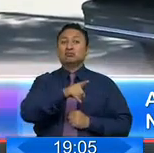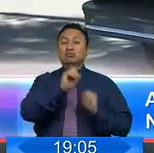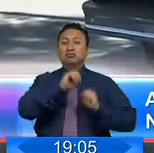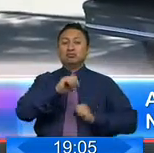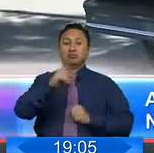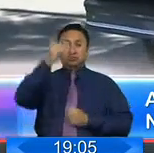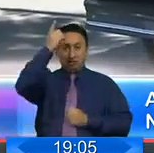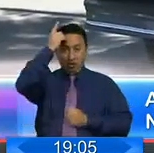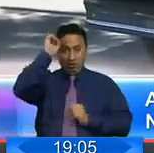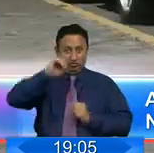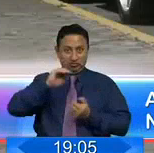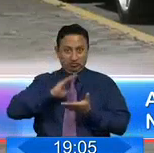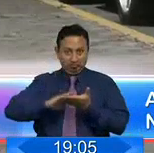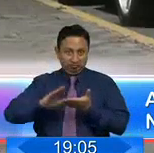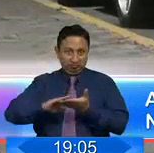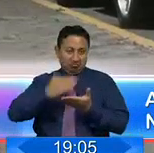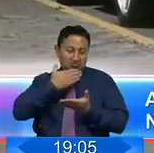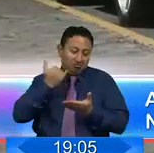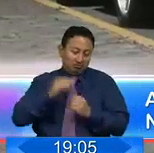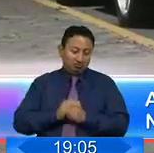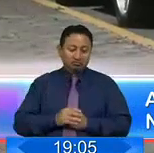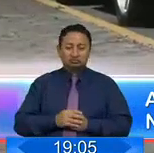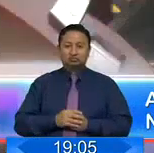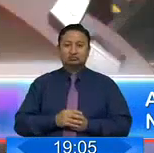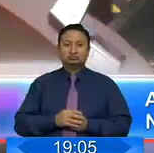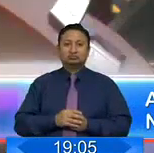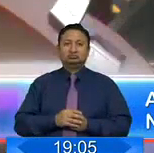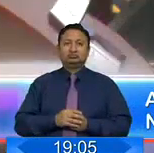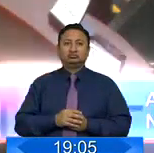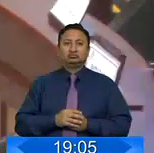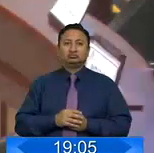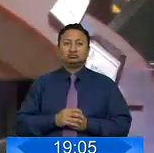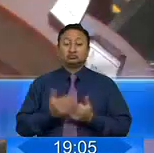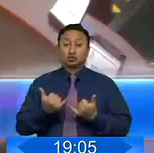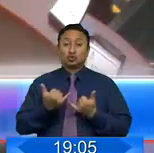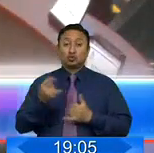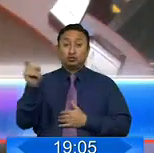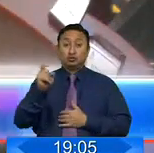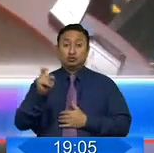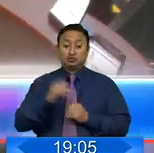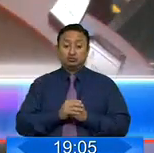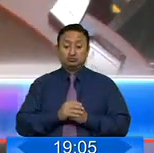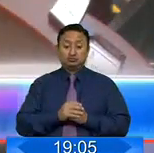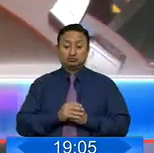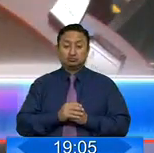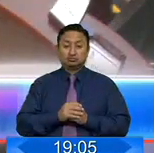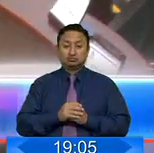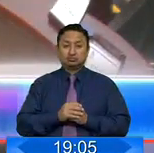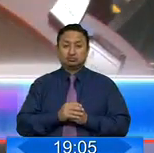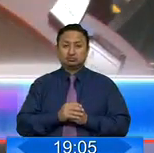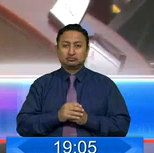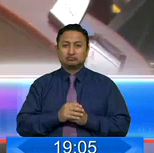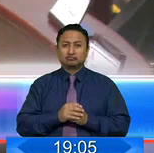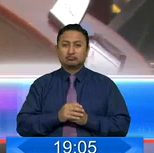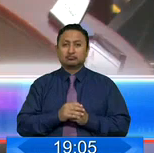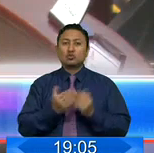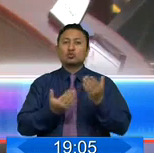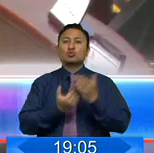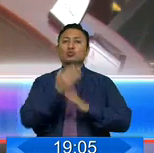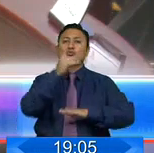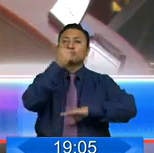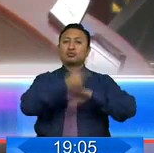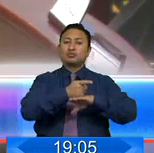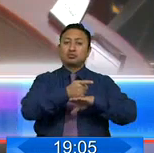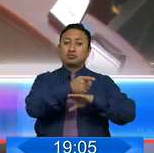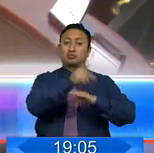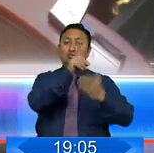deudas, multas e intereses generados por este impuesto. Es necesario incluir una disposición transitoria al